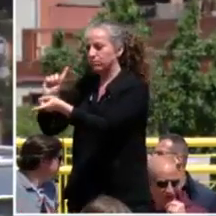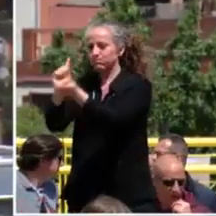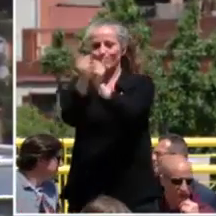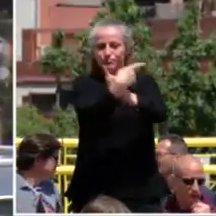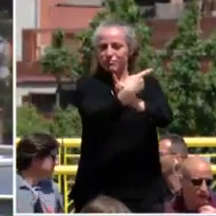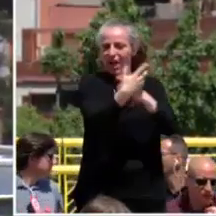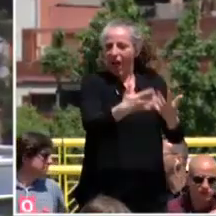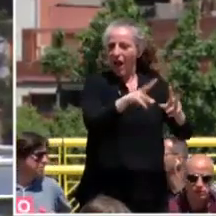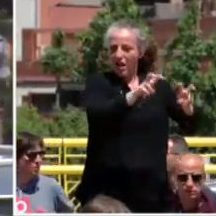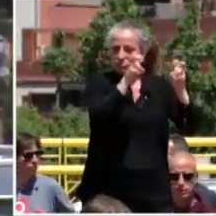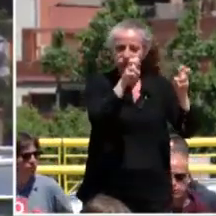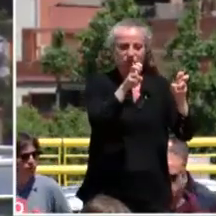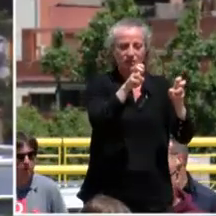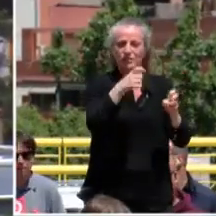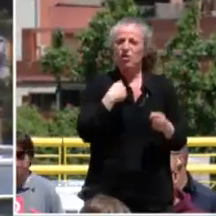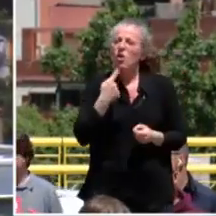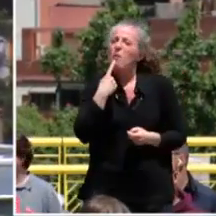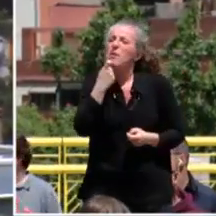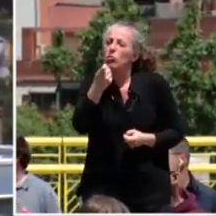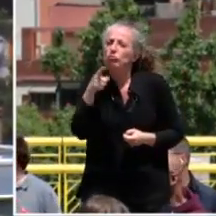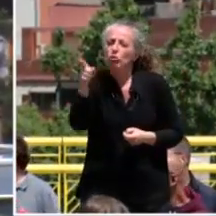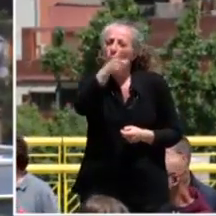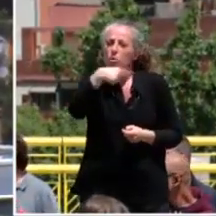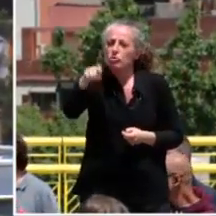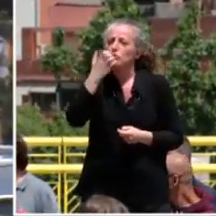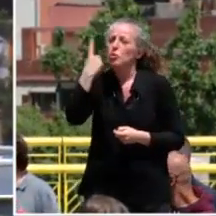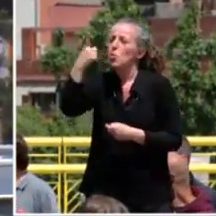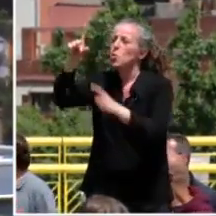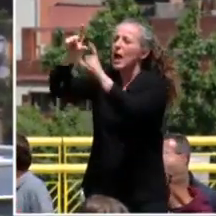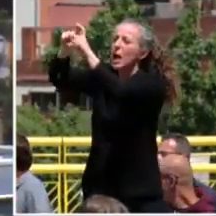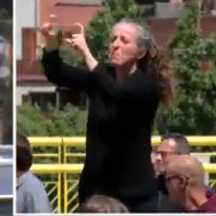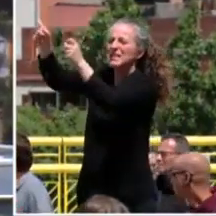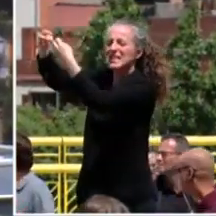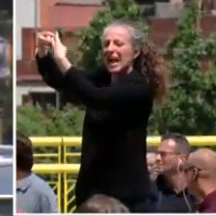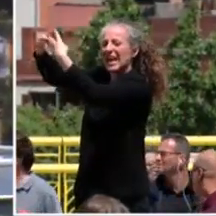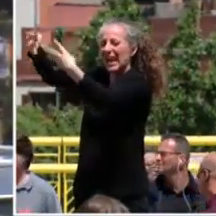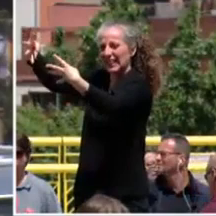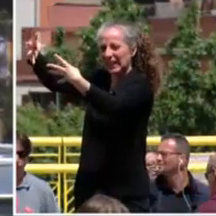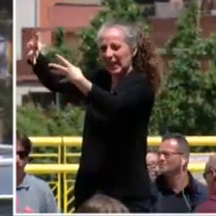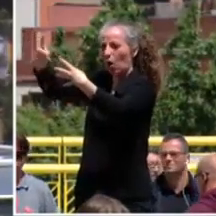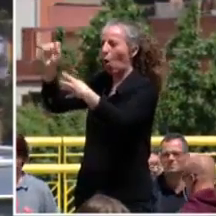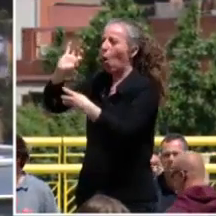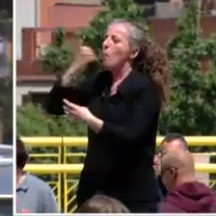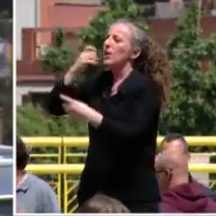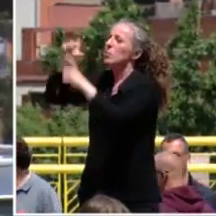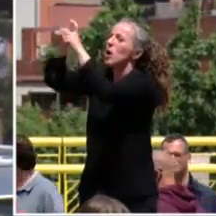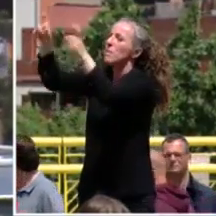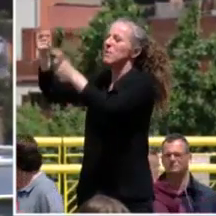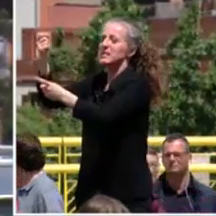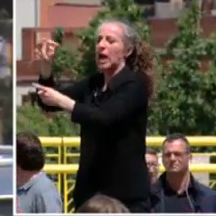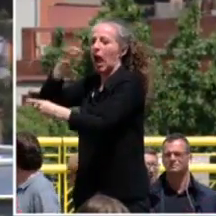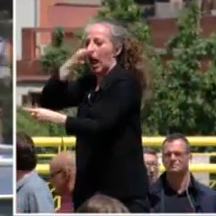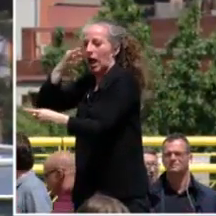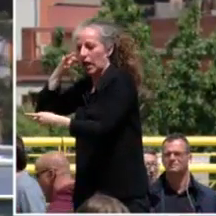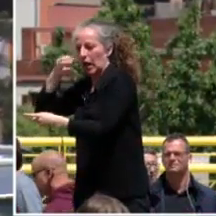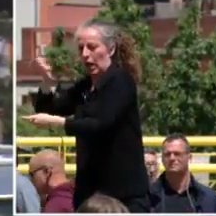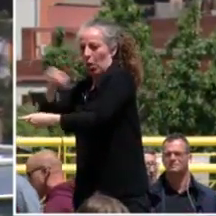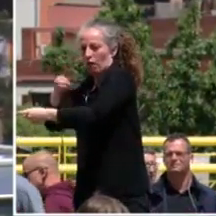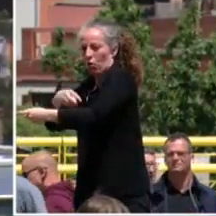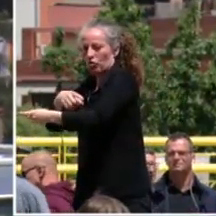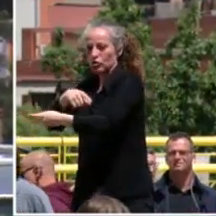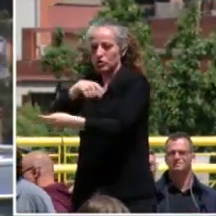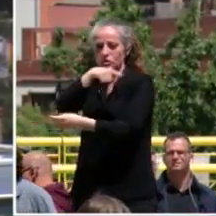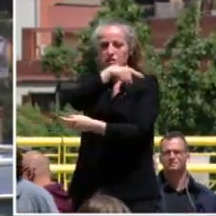en quien confiar y aix para enfrentarse a una empresa energética oa los fondos buitres que lo que quieren es ganar dinero a costa de